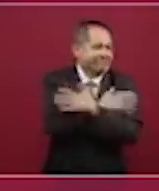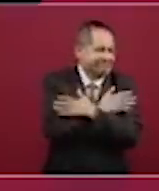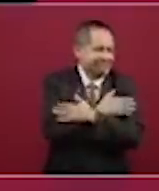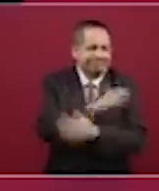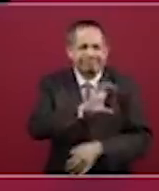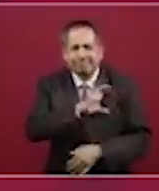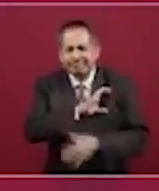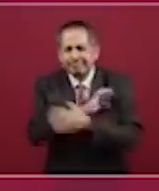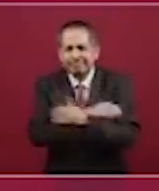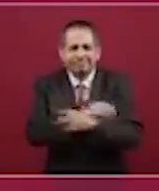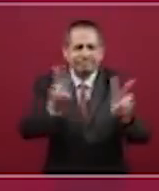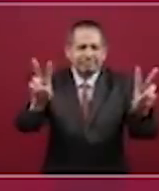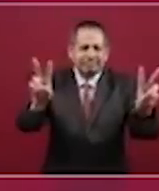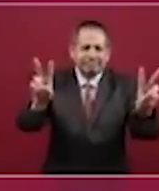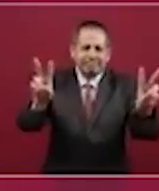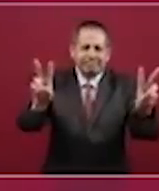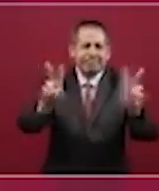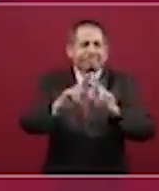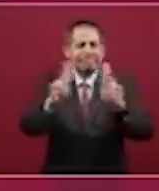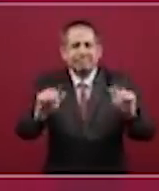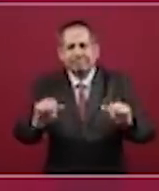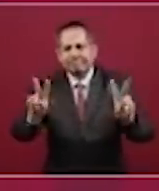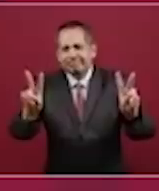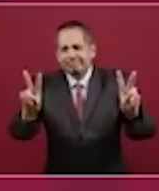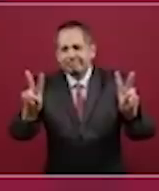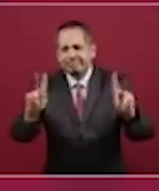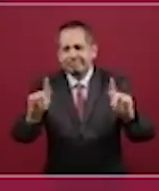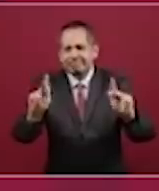Abrazos y amor y paz, ¿sí?